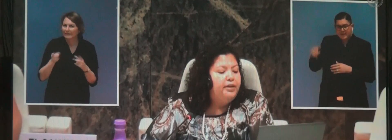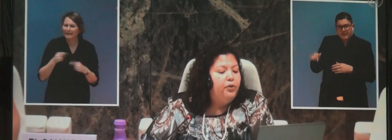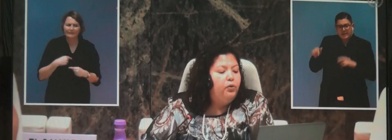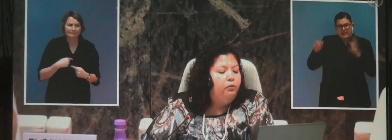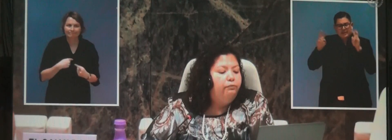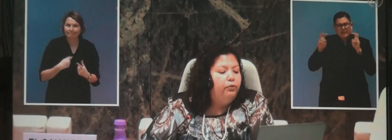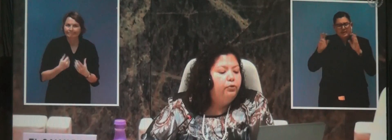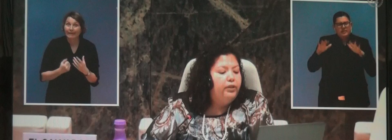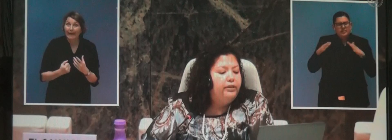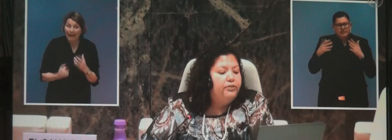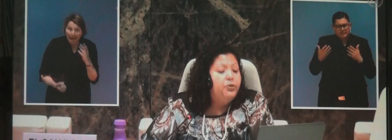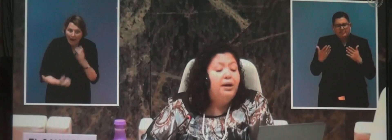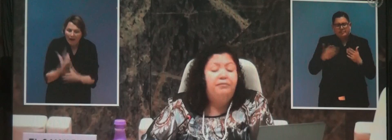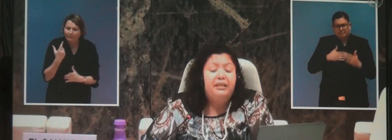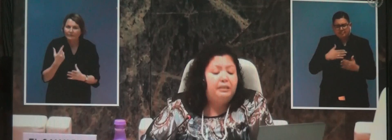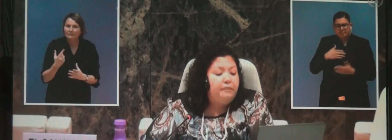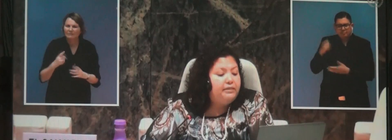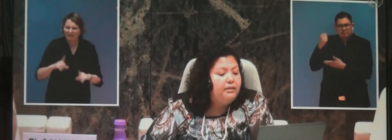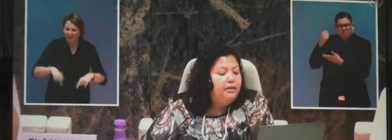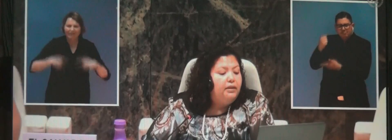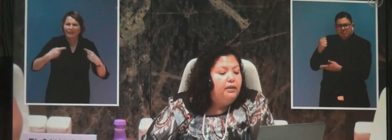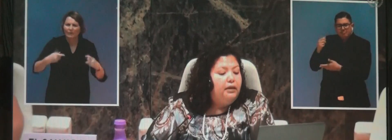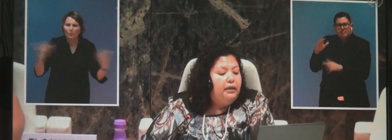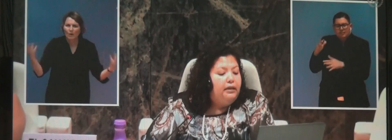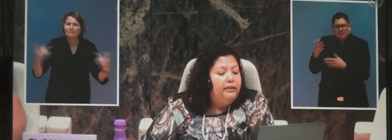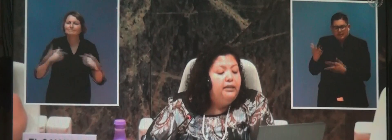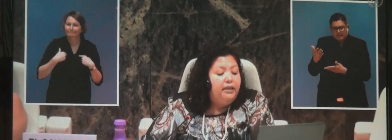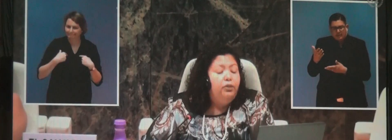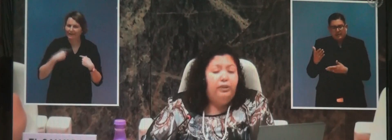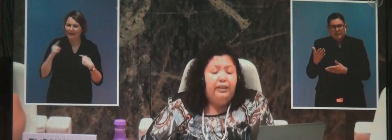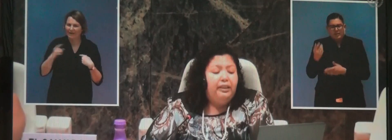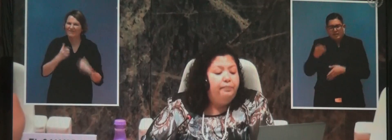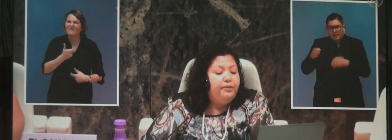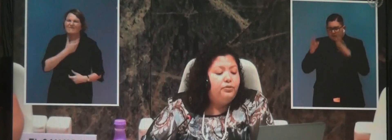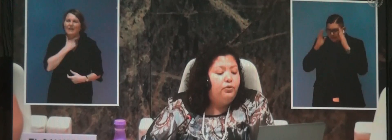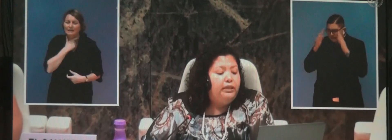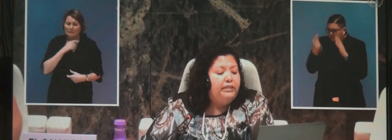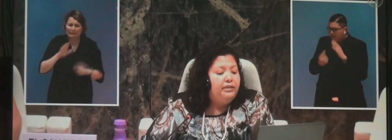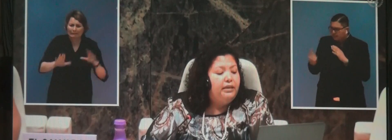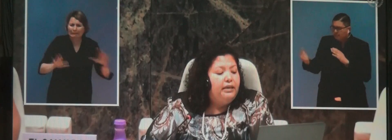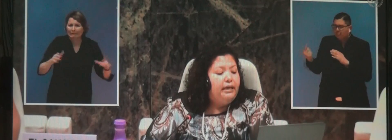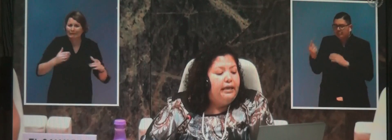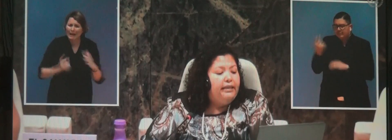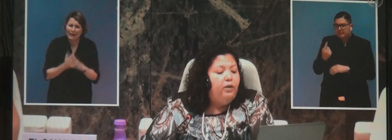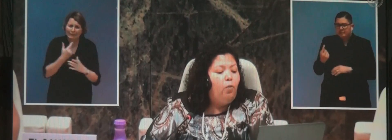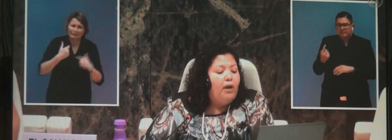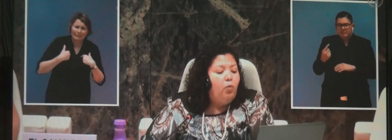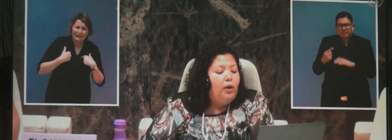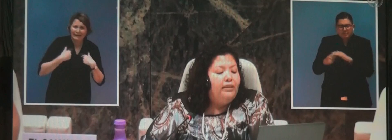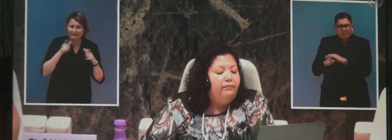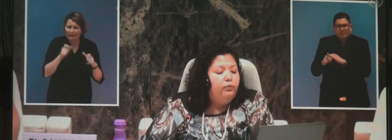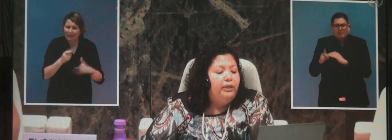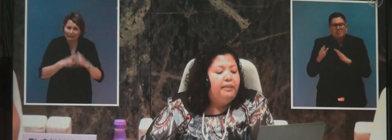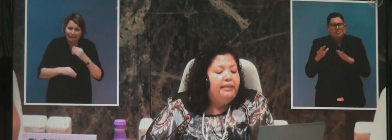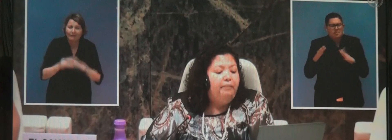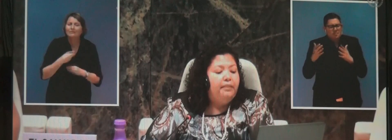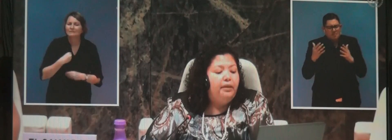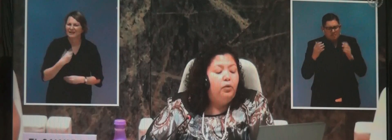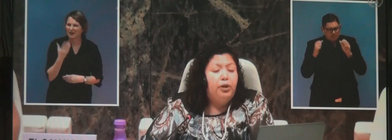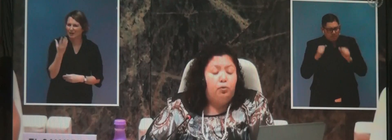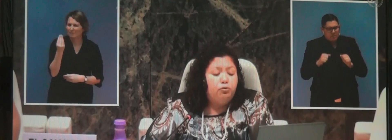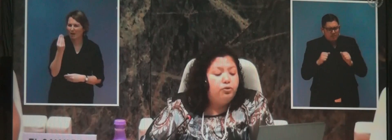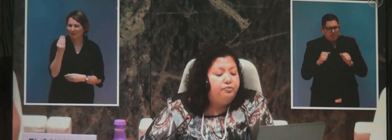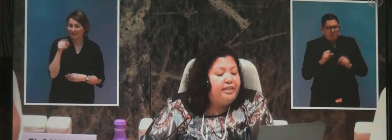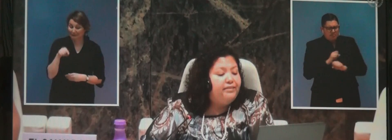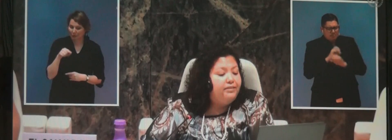que se creó un fondo de atención a víctimas del delito de trata de personas, en el cual cuenta fundamentalmente